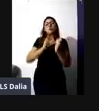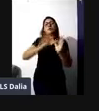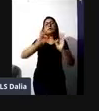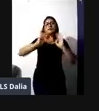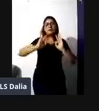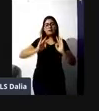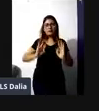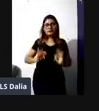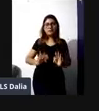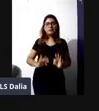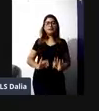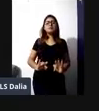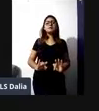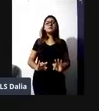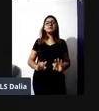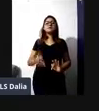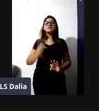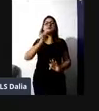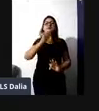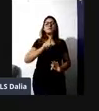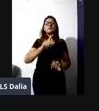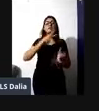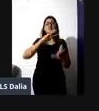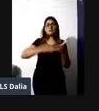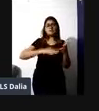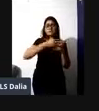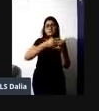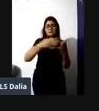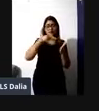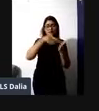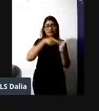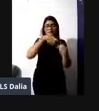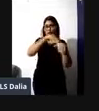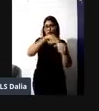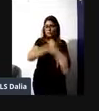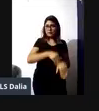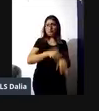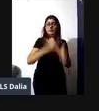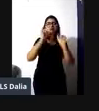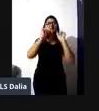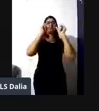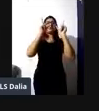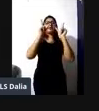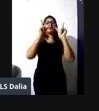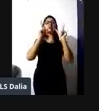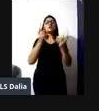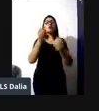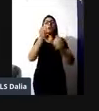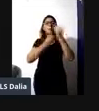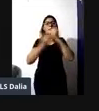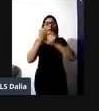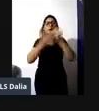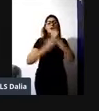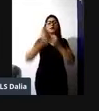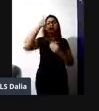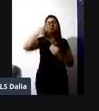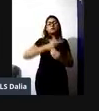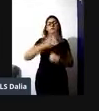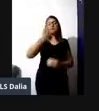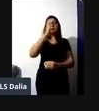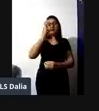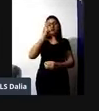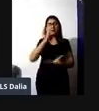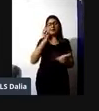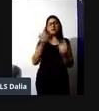que tengamos horarios de levantarnos, de desayunar, de comer, de cenar, de